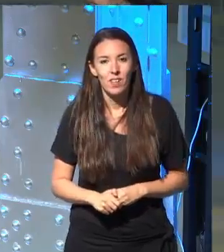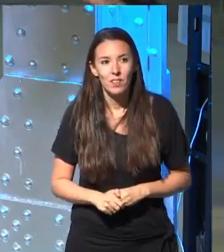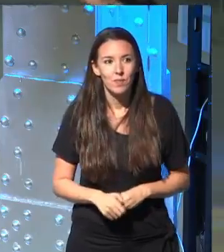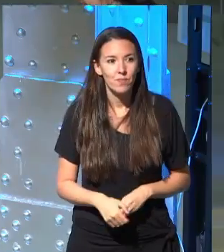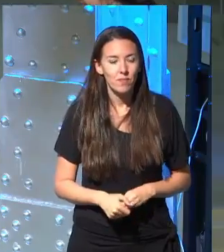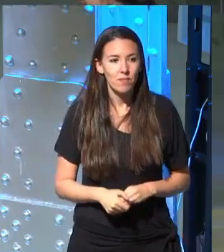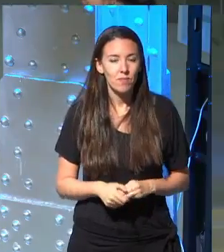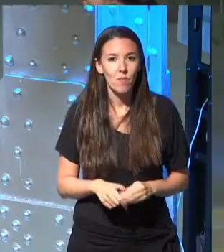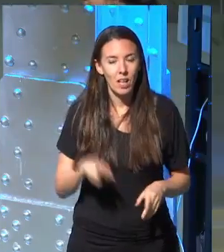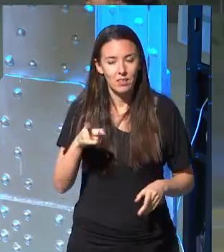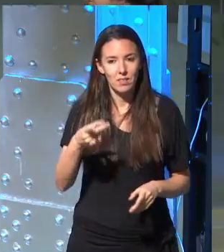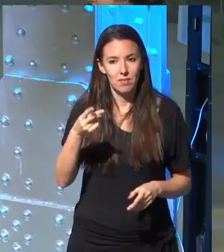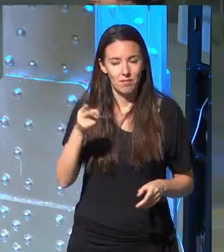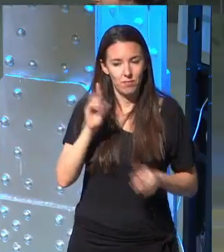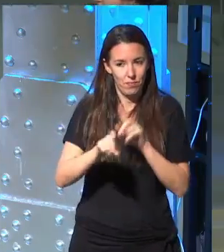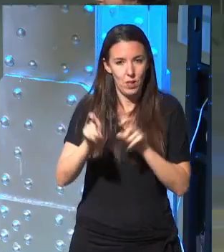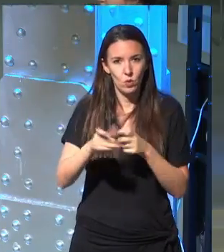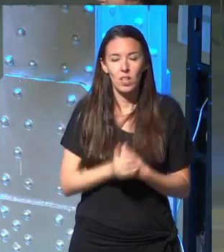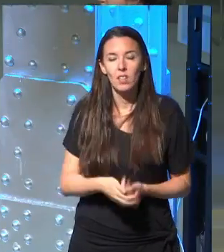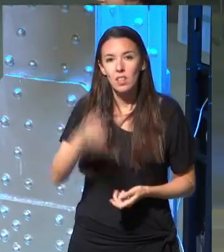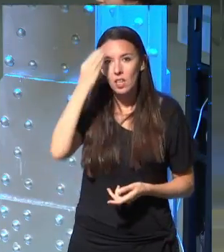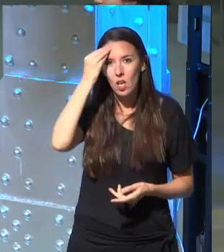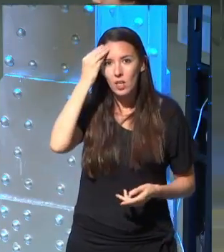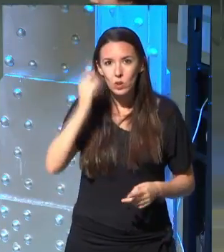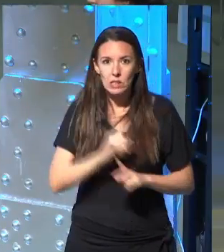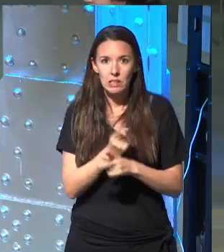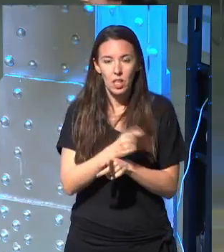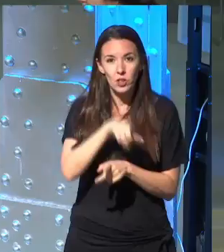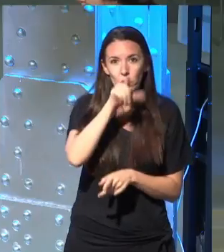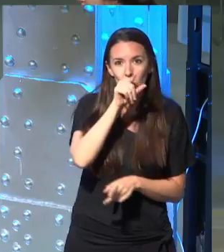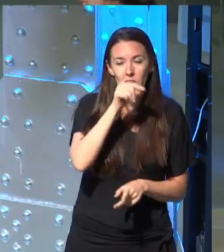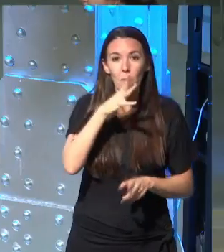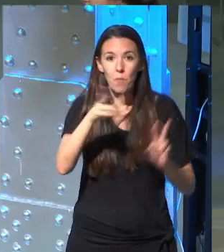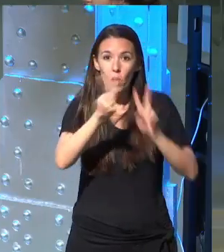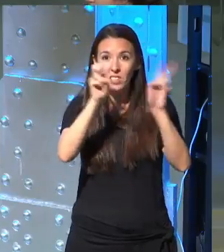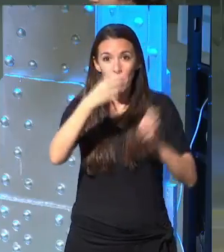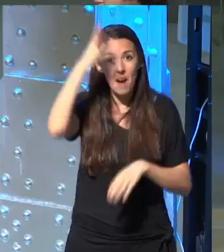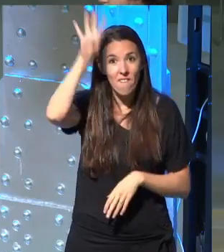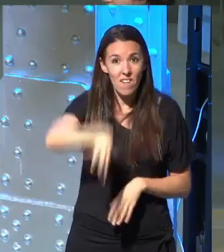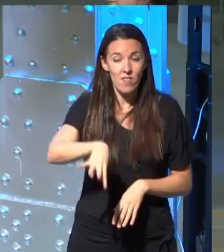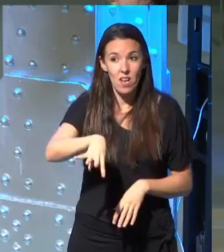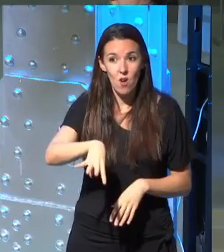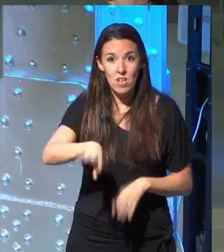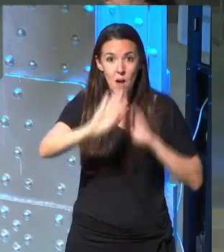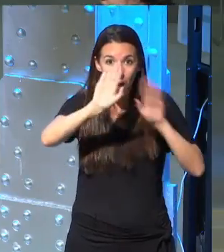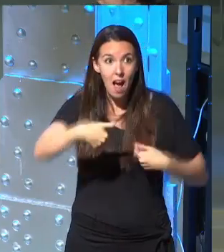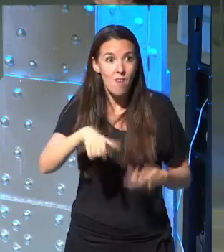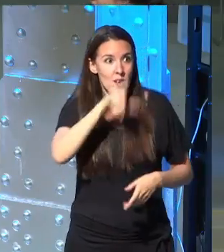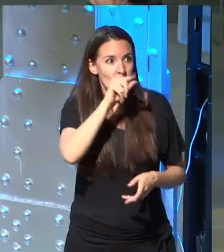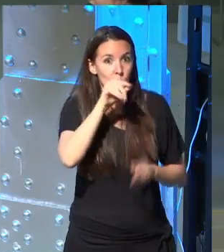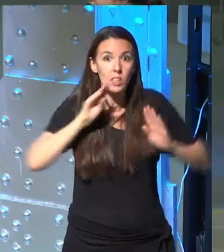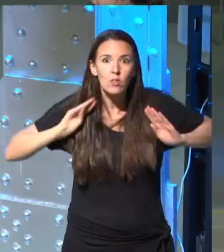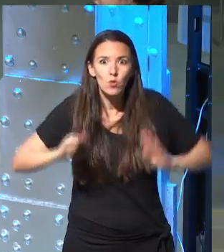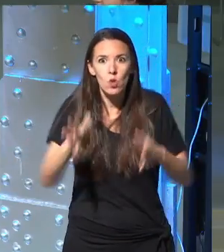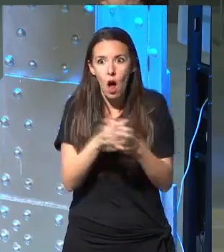¿sabes? SFM pregunta, ¿crees que influyó la tensión en Twitter estos días por tema Barcelona para que Lilo se recibiera con tantas ganas por